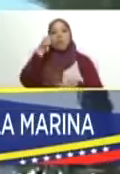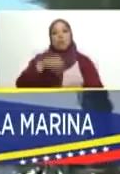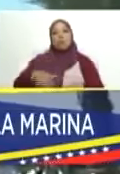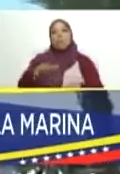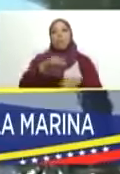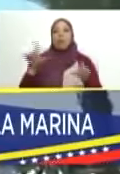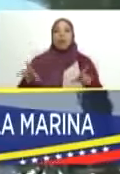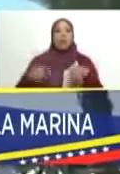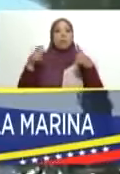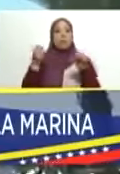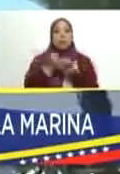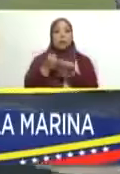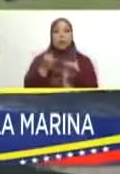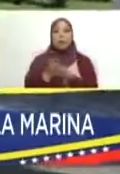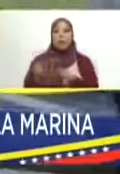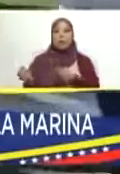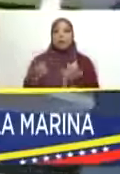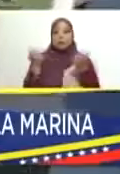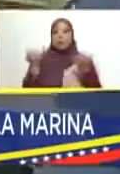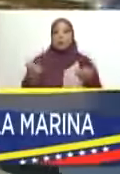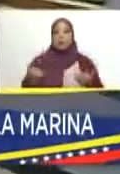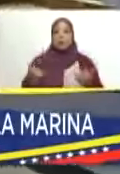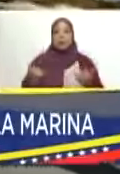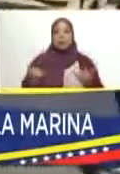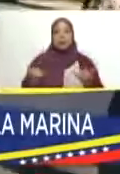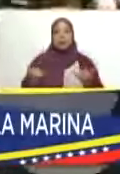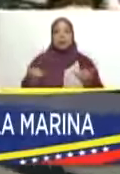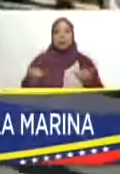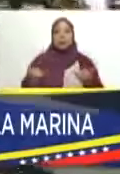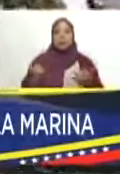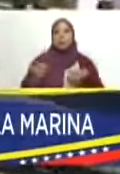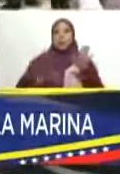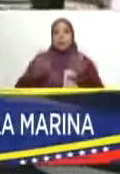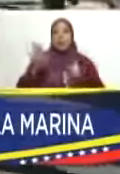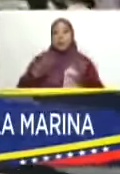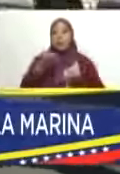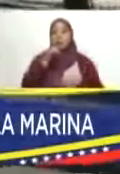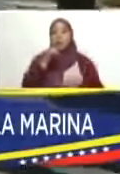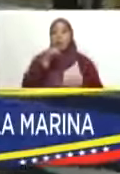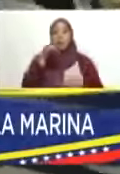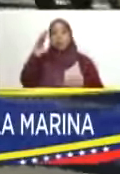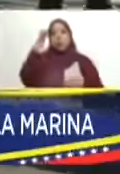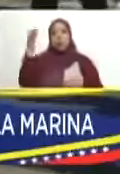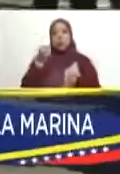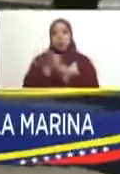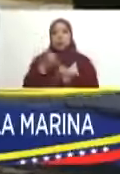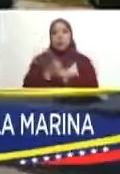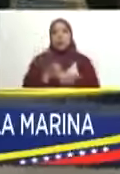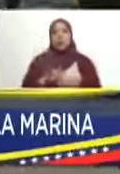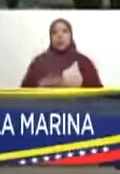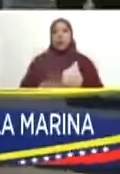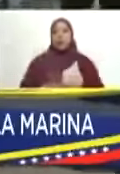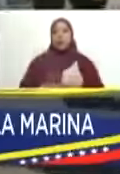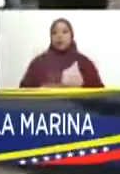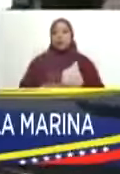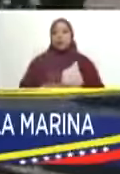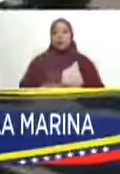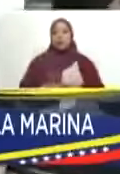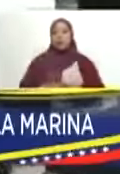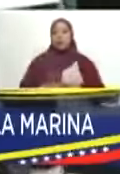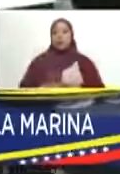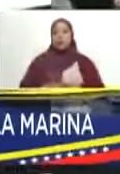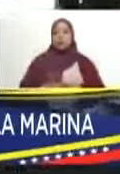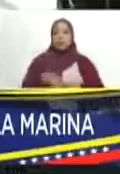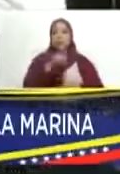y el pueblo de toda la región capital y los turistas de toda Venezuela. Mi saludo, mira, ya a las vecinas y los